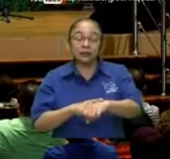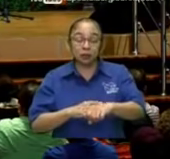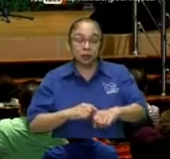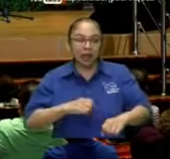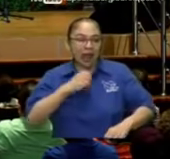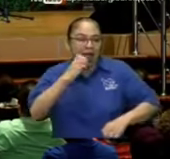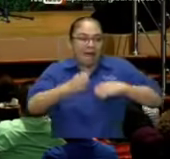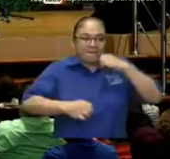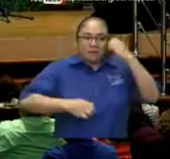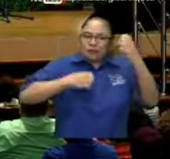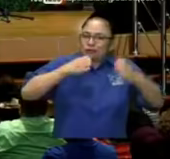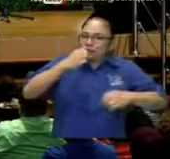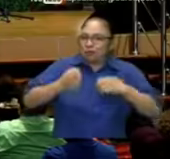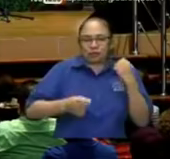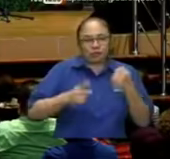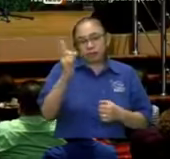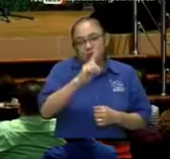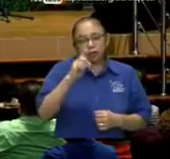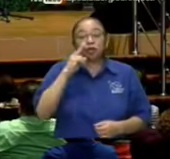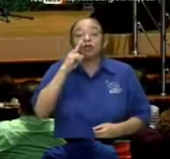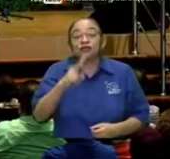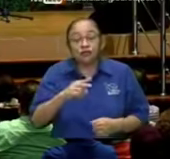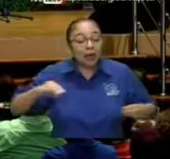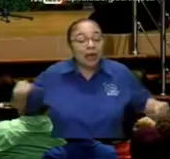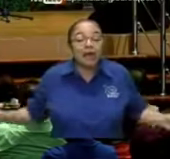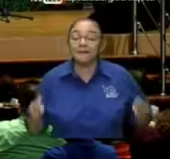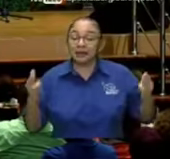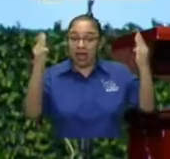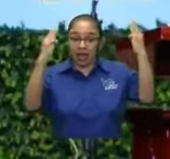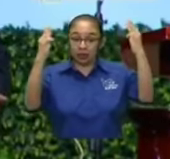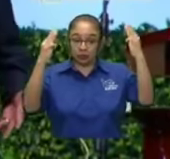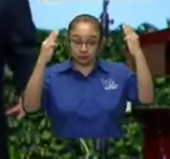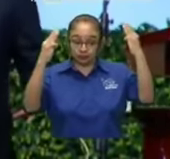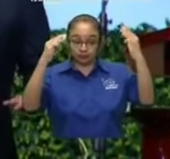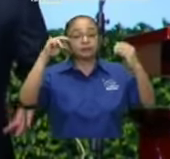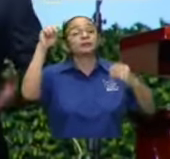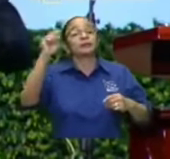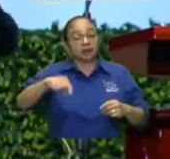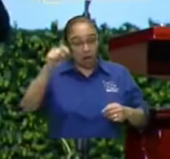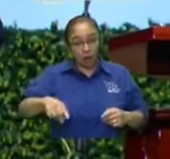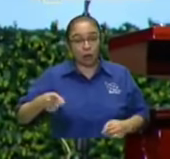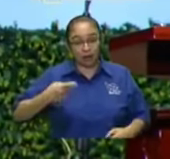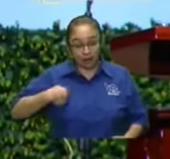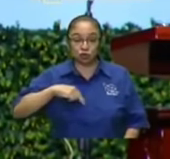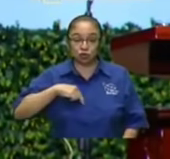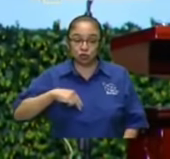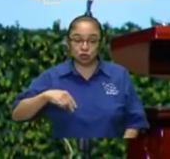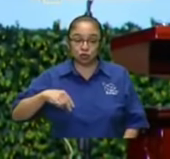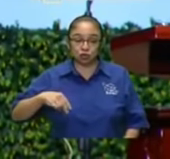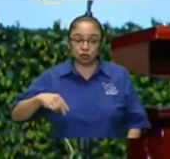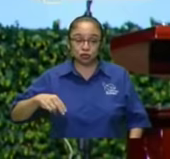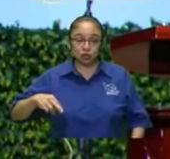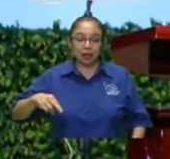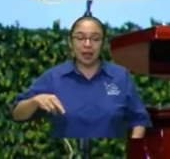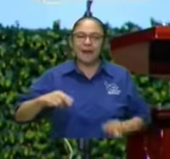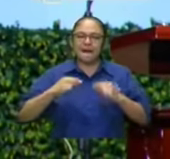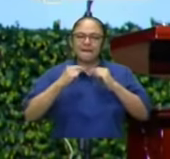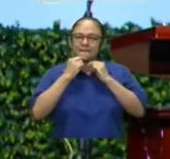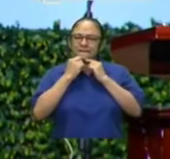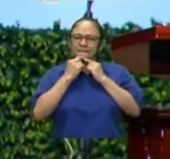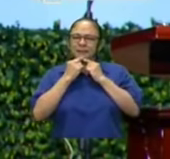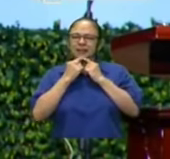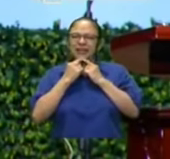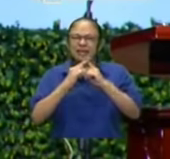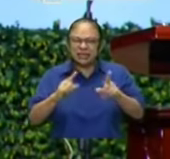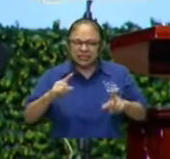emotiva. No percibió su milagro. Entonces ahora nosotros lo hacemos, proclamamos el año de renuevo y viene una explosión